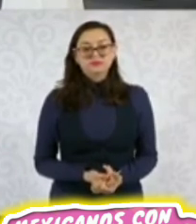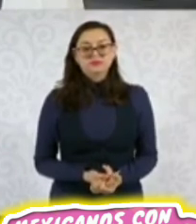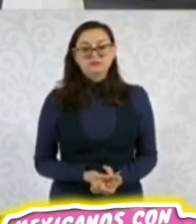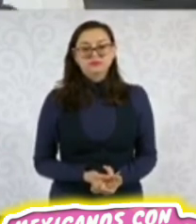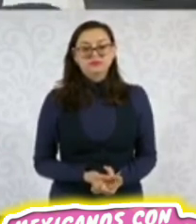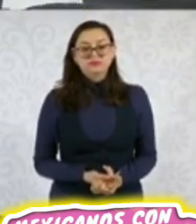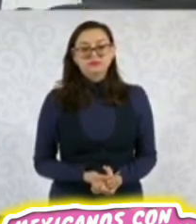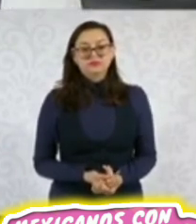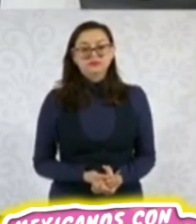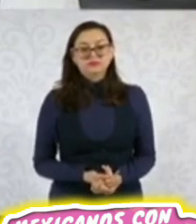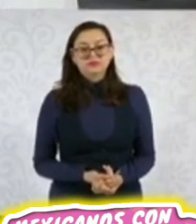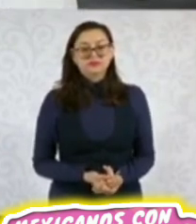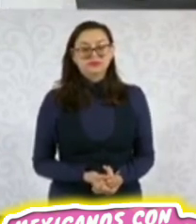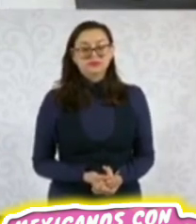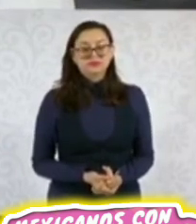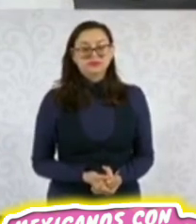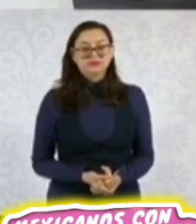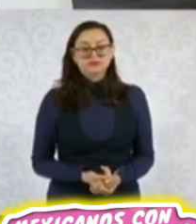Así que vénganse todas.